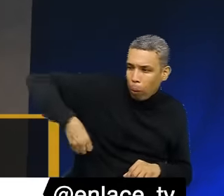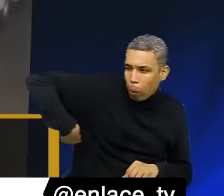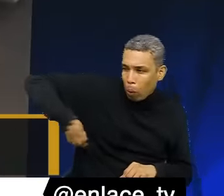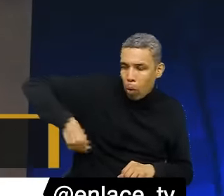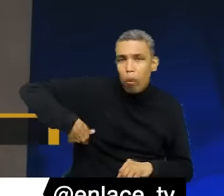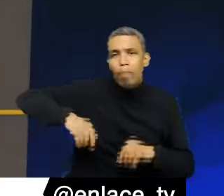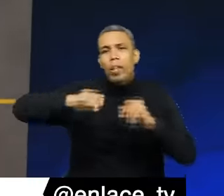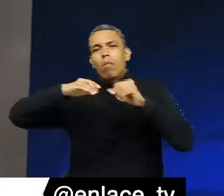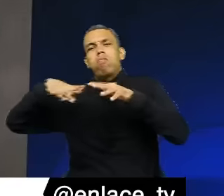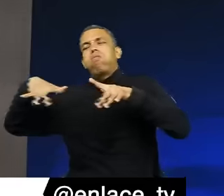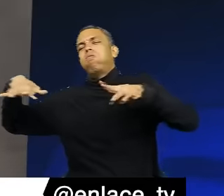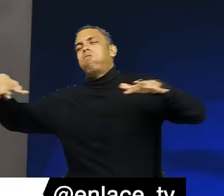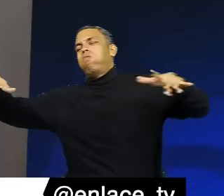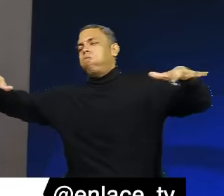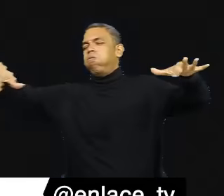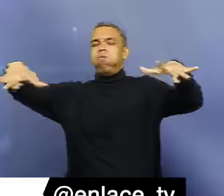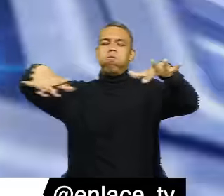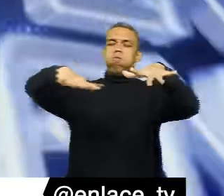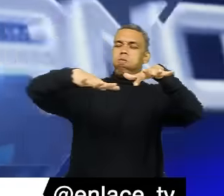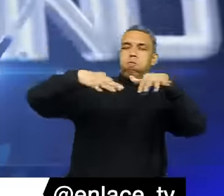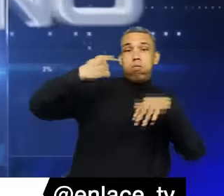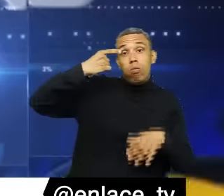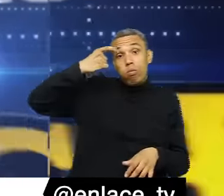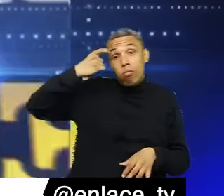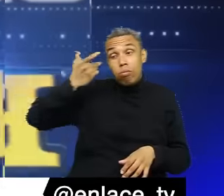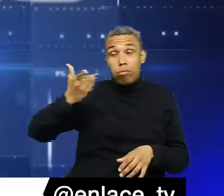calles, contaminando el puerto petrolero.